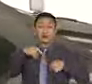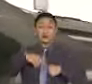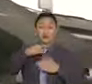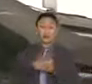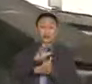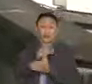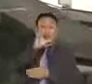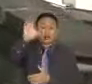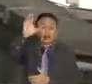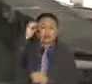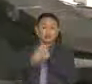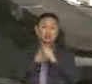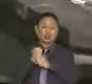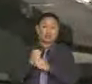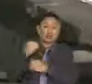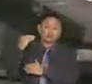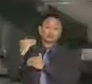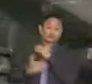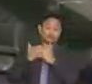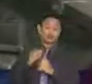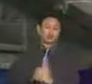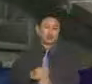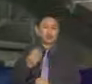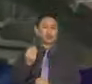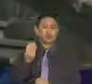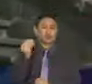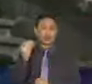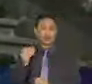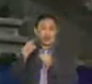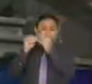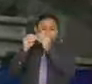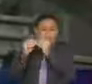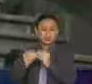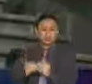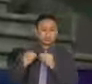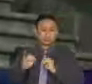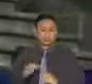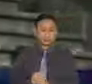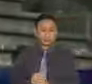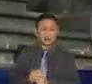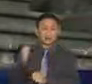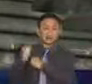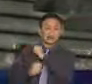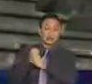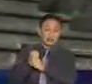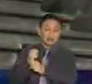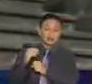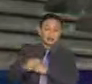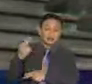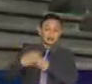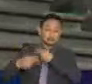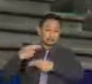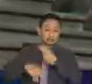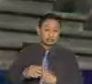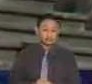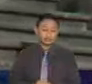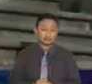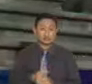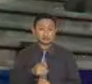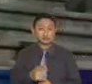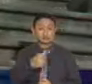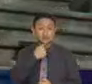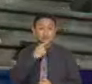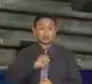saber que por décadas ha formado a un sinnúmero de estudiantes generación tras generación y como ustedes los